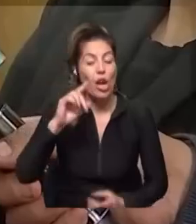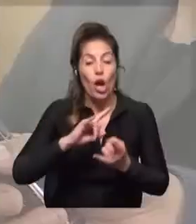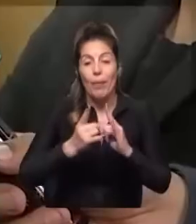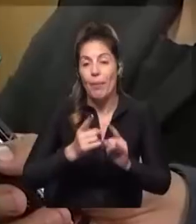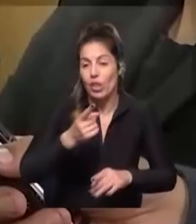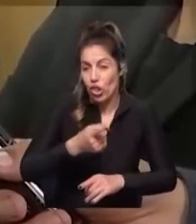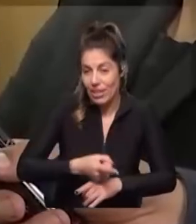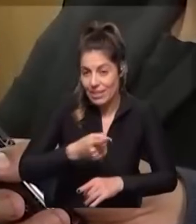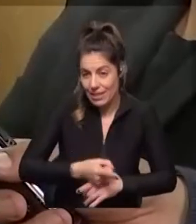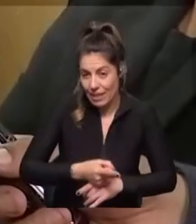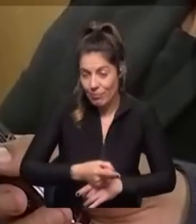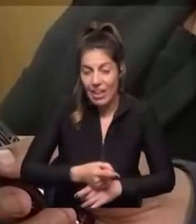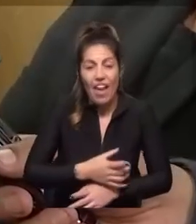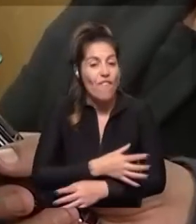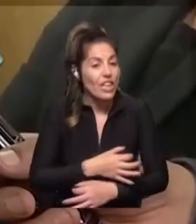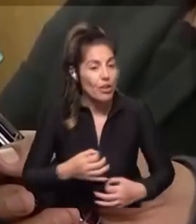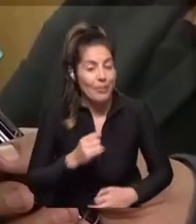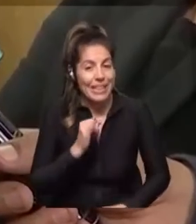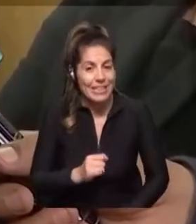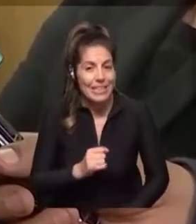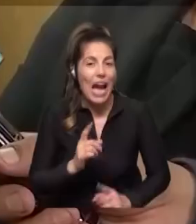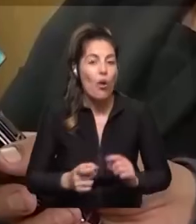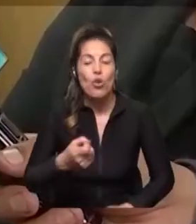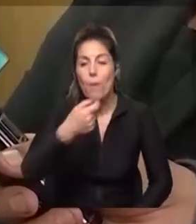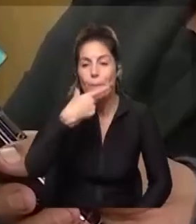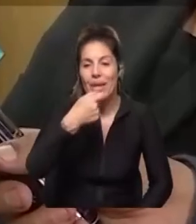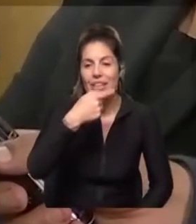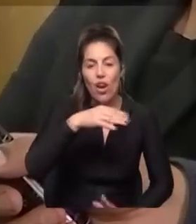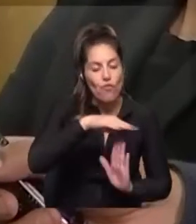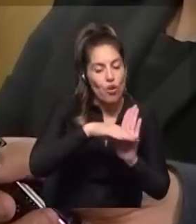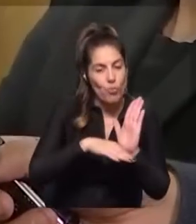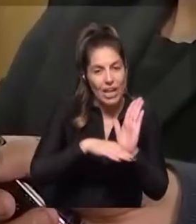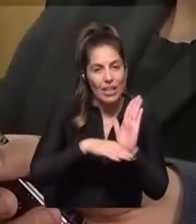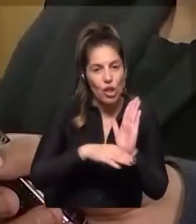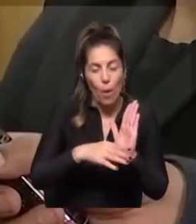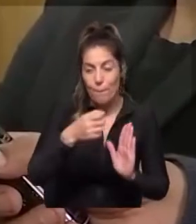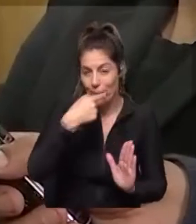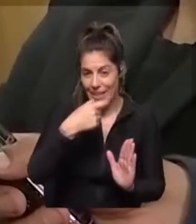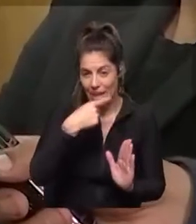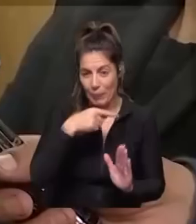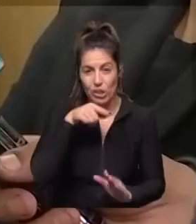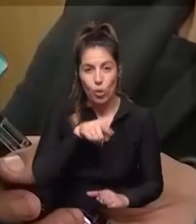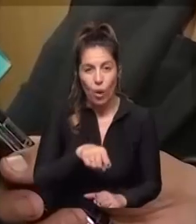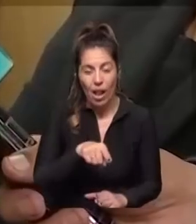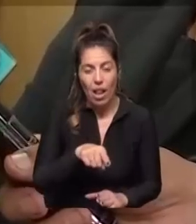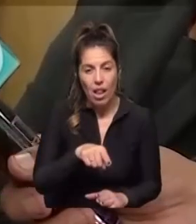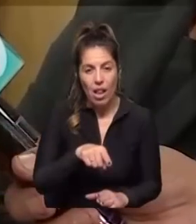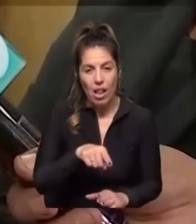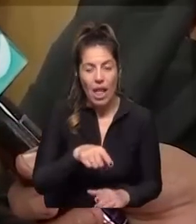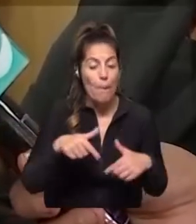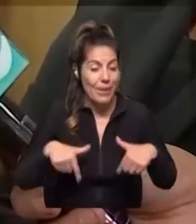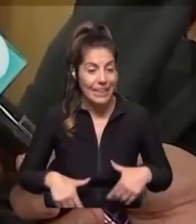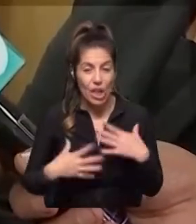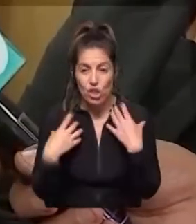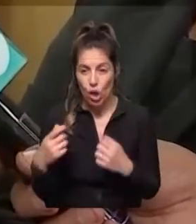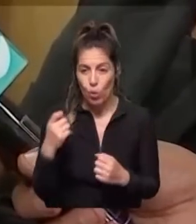decida efectivamente hay algunos fármacos del formulario terapéutico de medicamento este en el cual el Ministerio